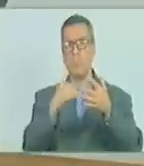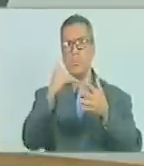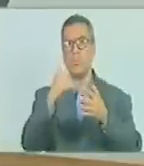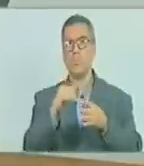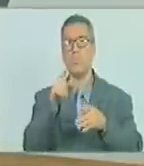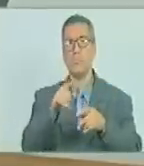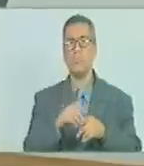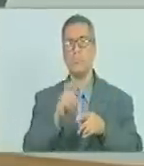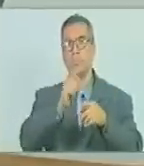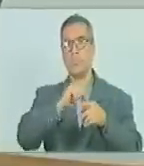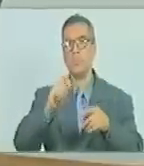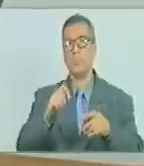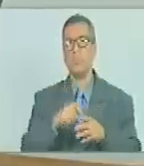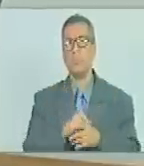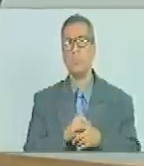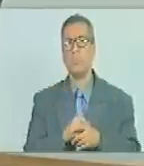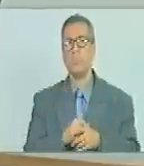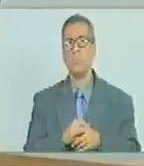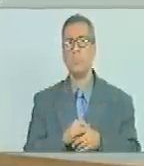términos